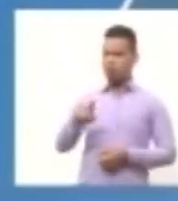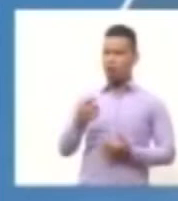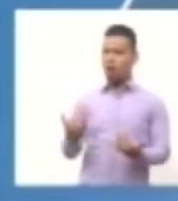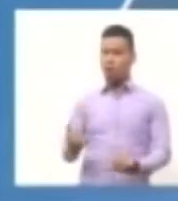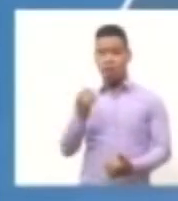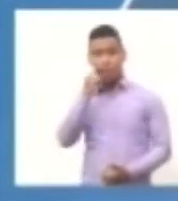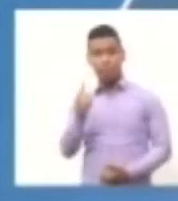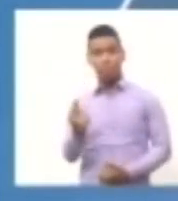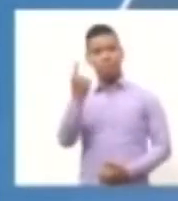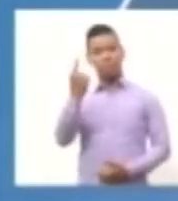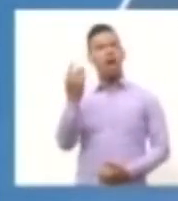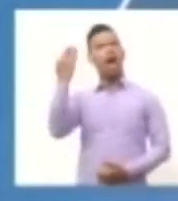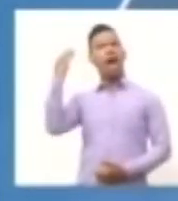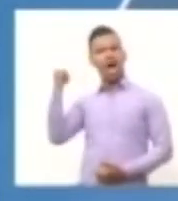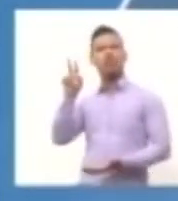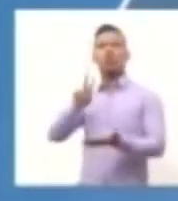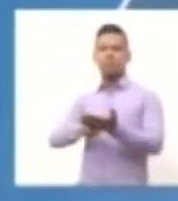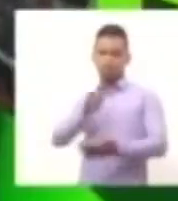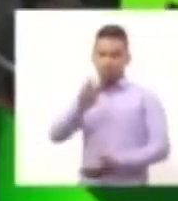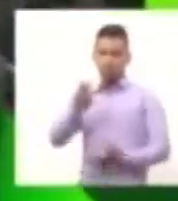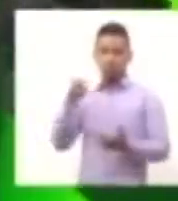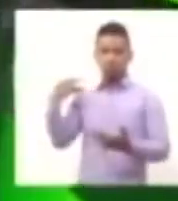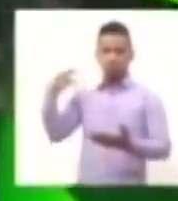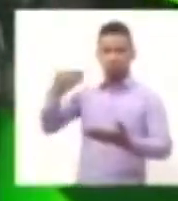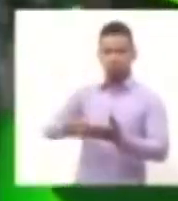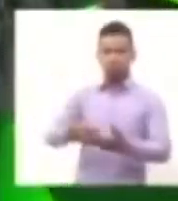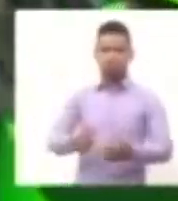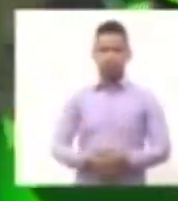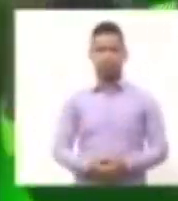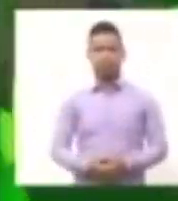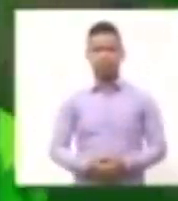desde Wimbledon en 2008.